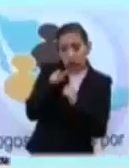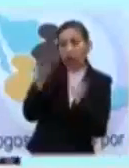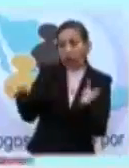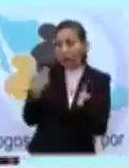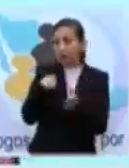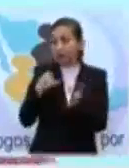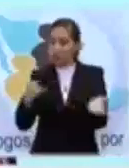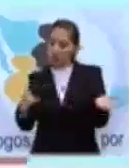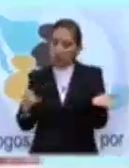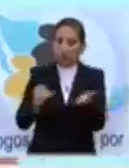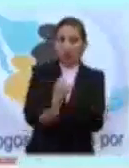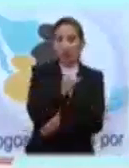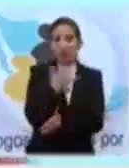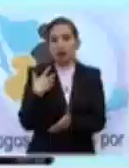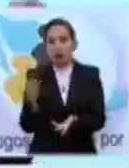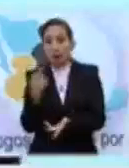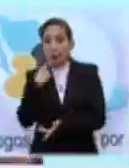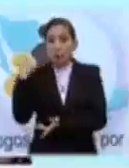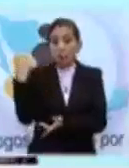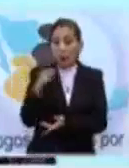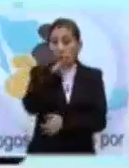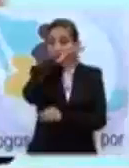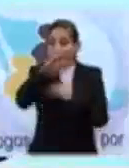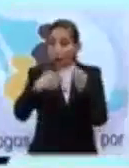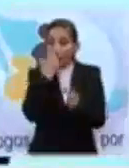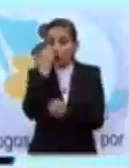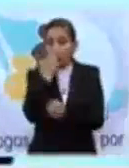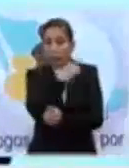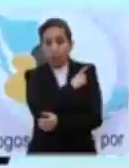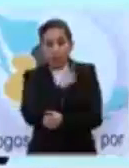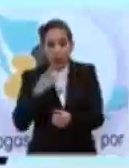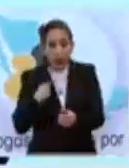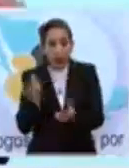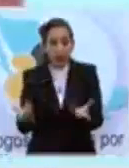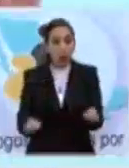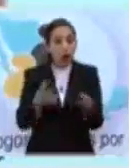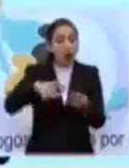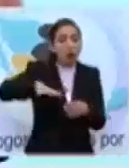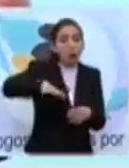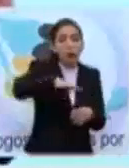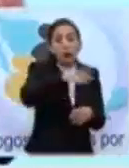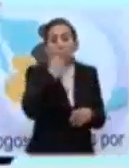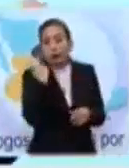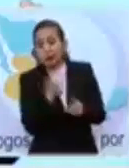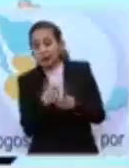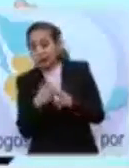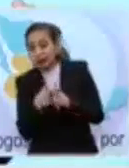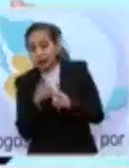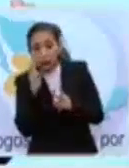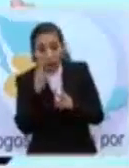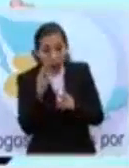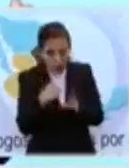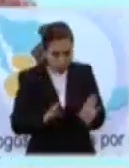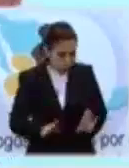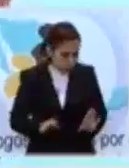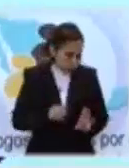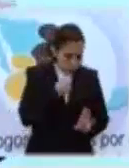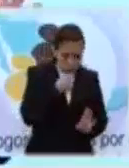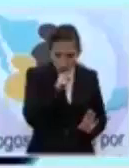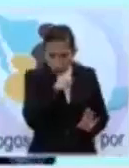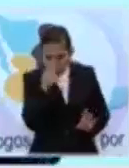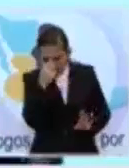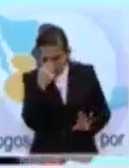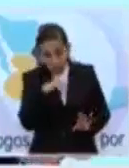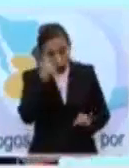obligó o se puso como un mandato que todas las escuelas tenían que hacer una medición y cuando tenían cierta característica los niños